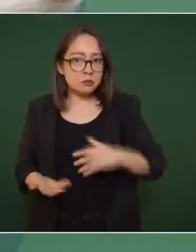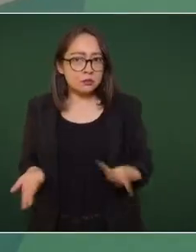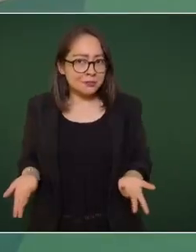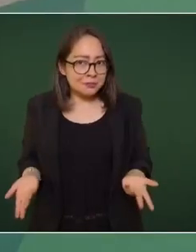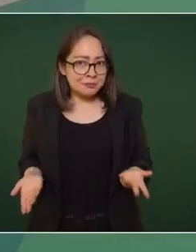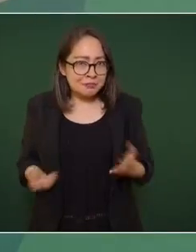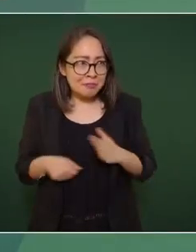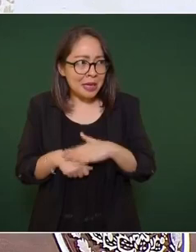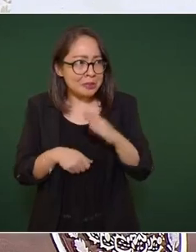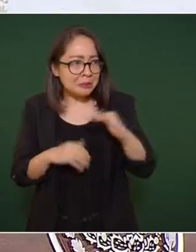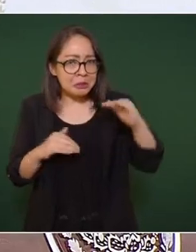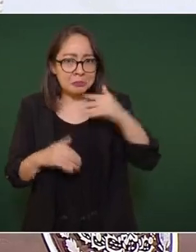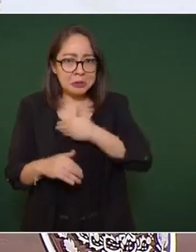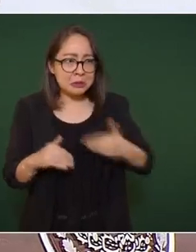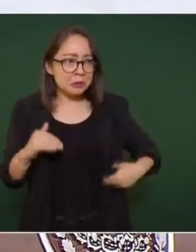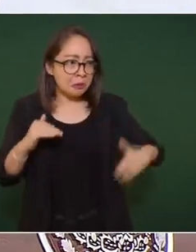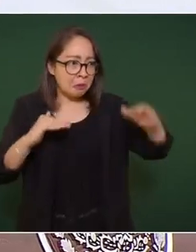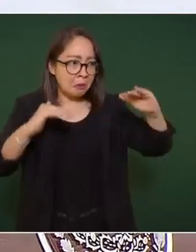Eso por poner un ejemplo,